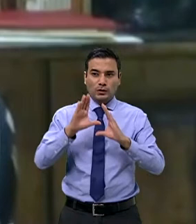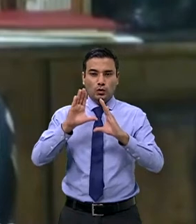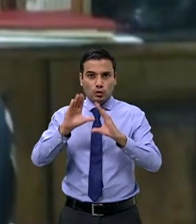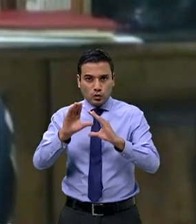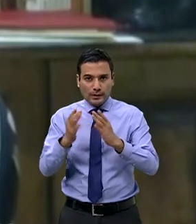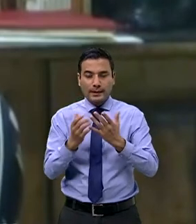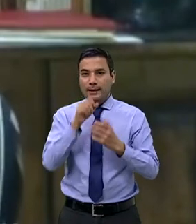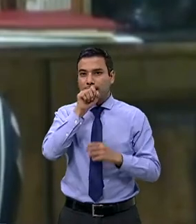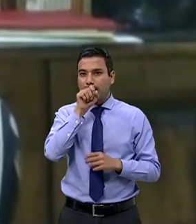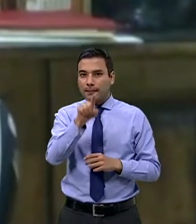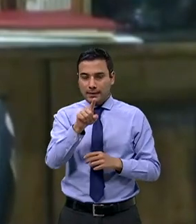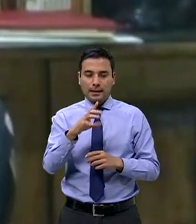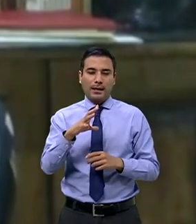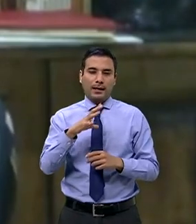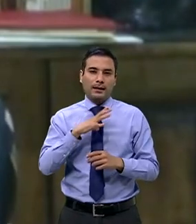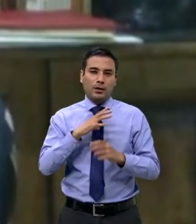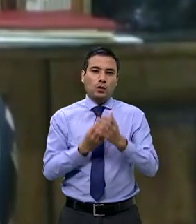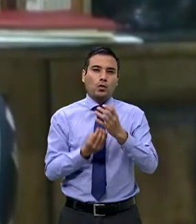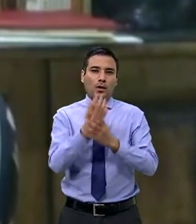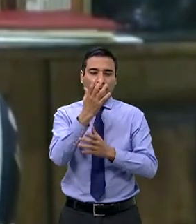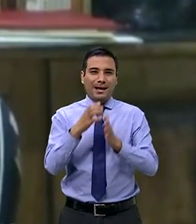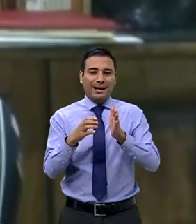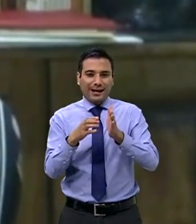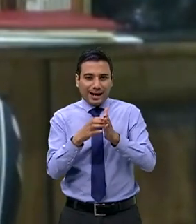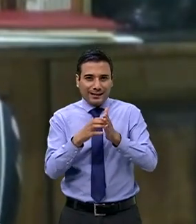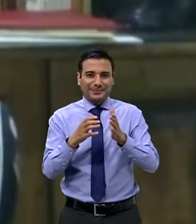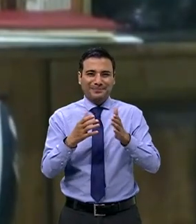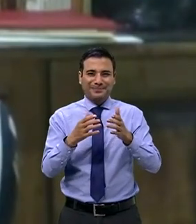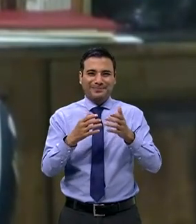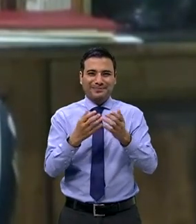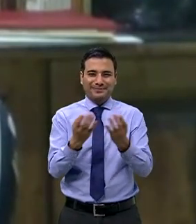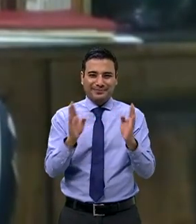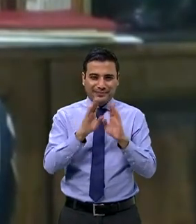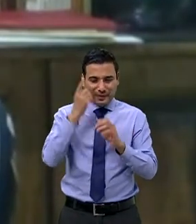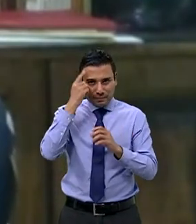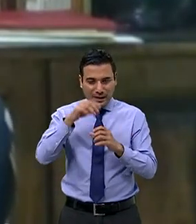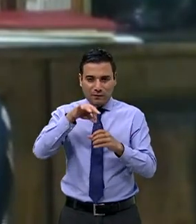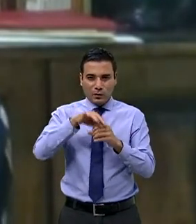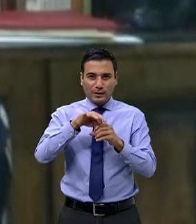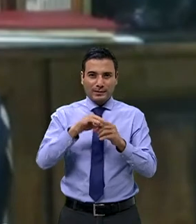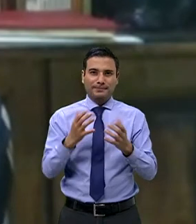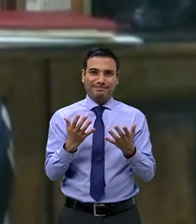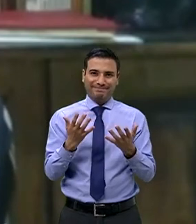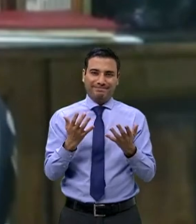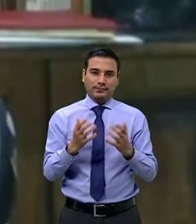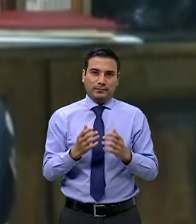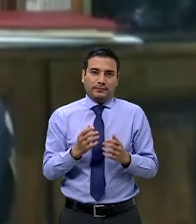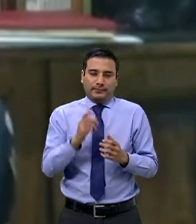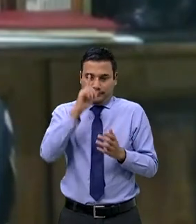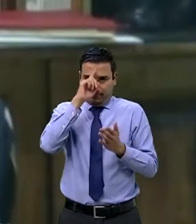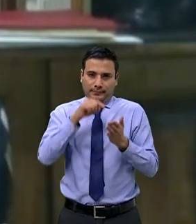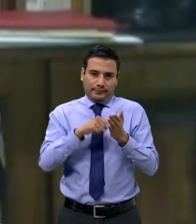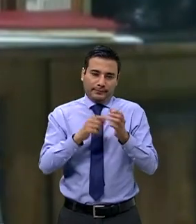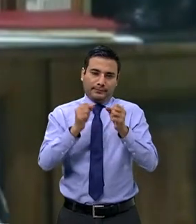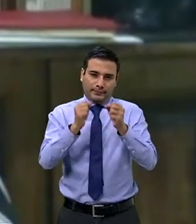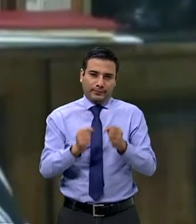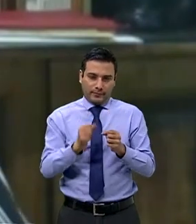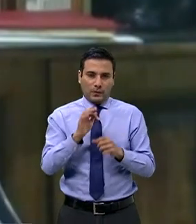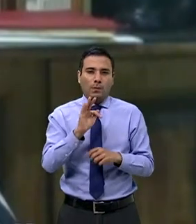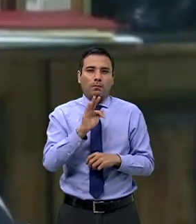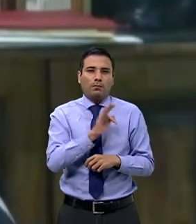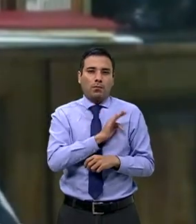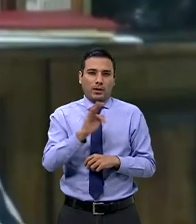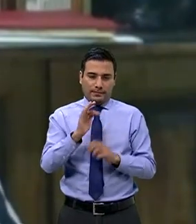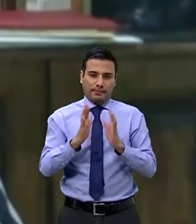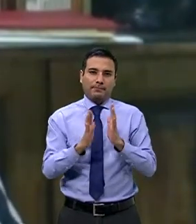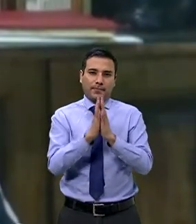adicional es decir claramente será un procedimiento que hubiera tenido una mucho más alta participación sin desdeñar como